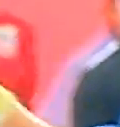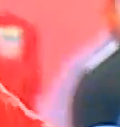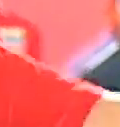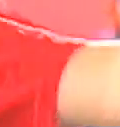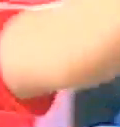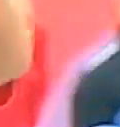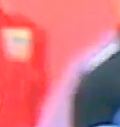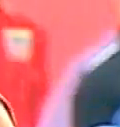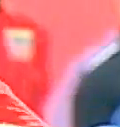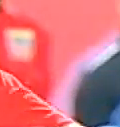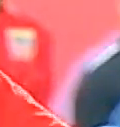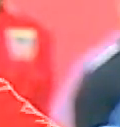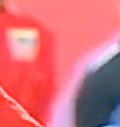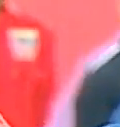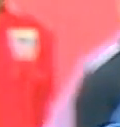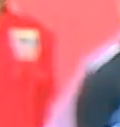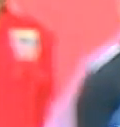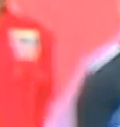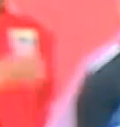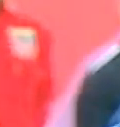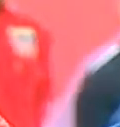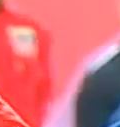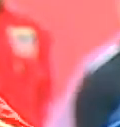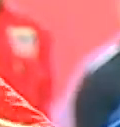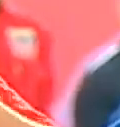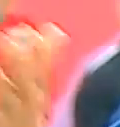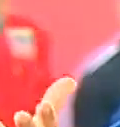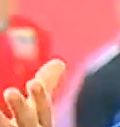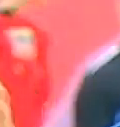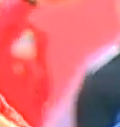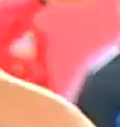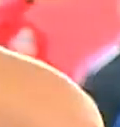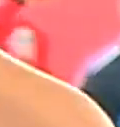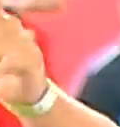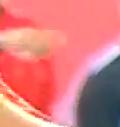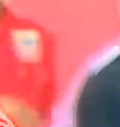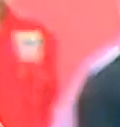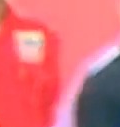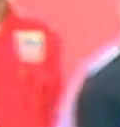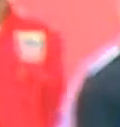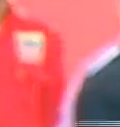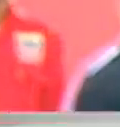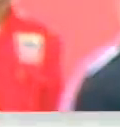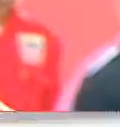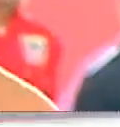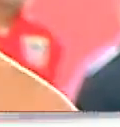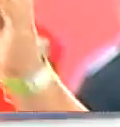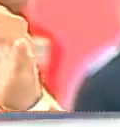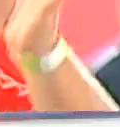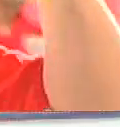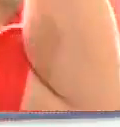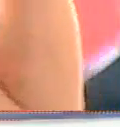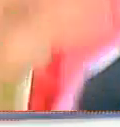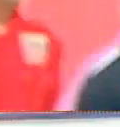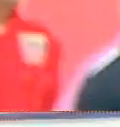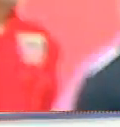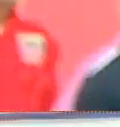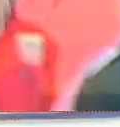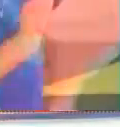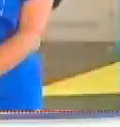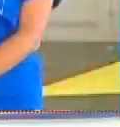en especial de las personas con discapacidad auditiva, es hacer que, bueno, de la lengua de señas venezolana, un idioma